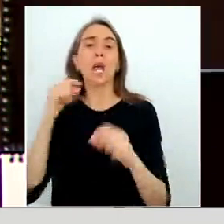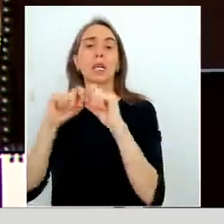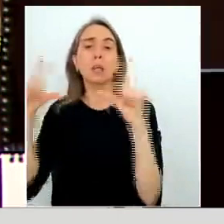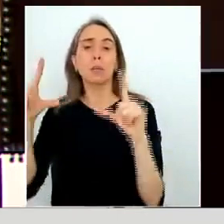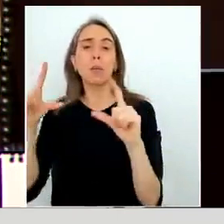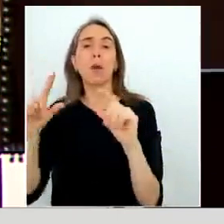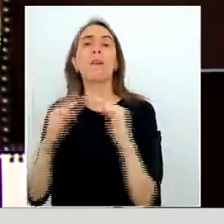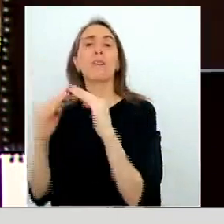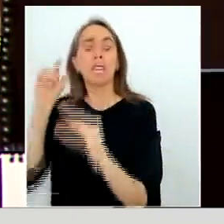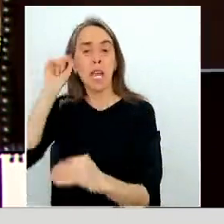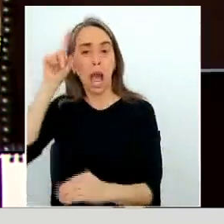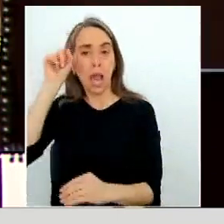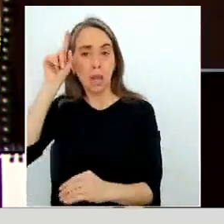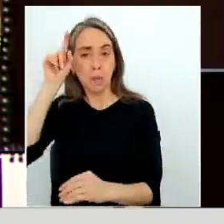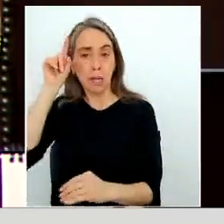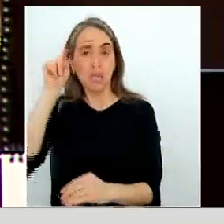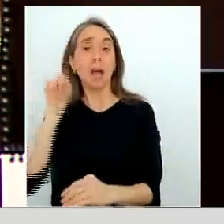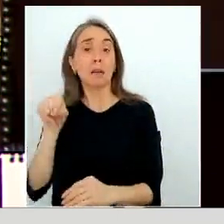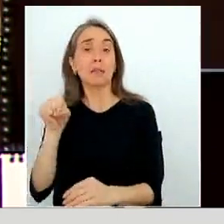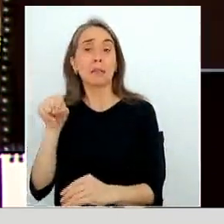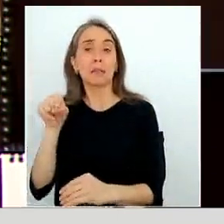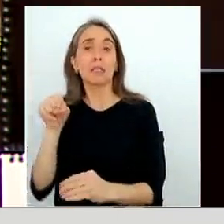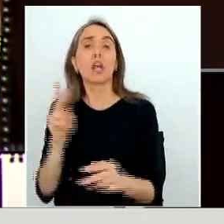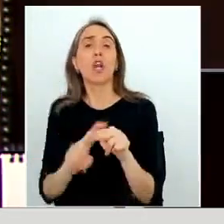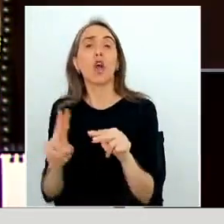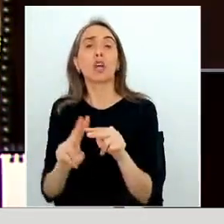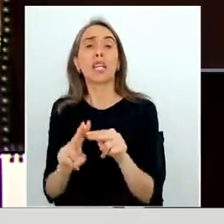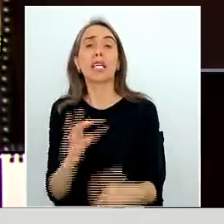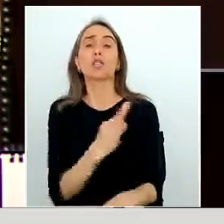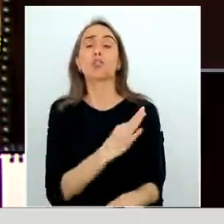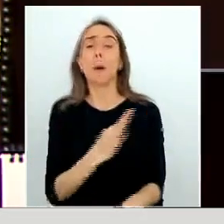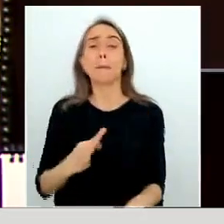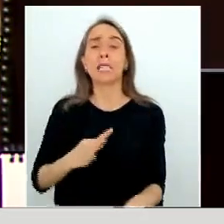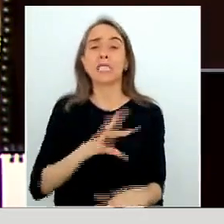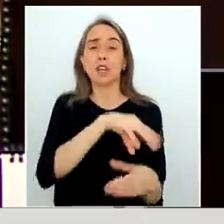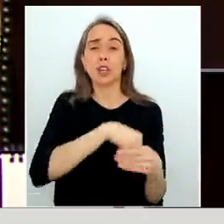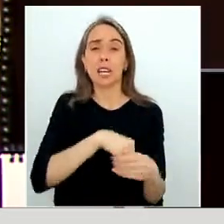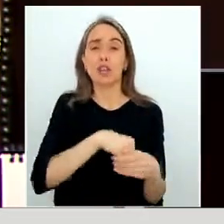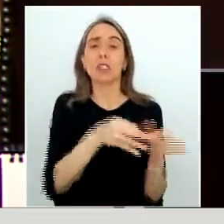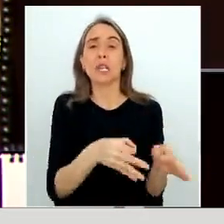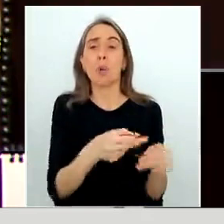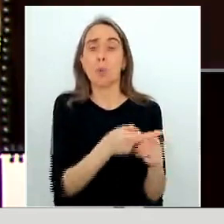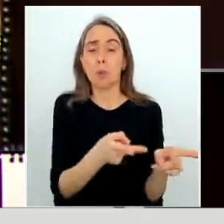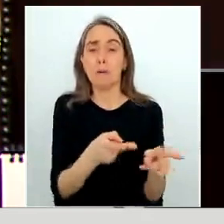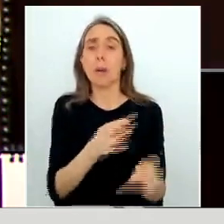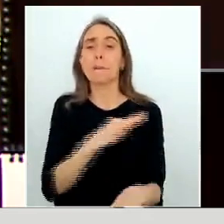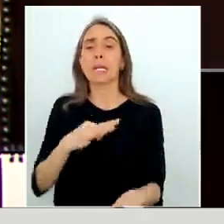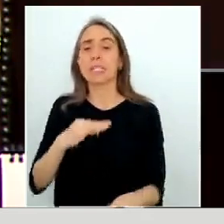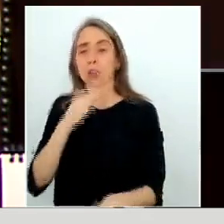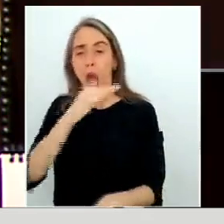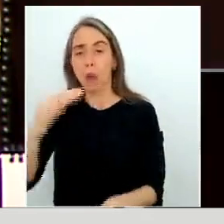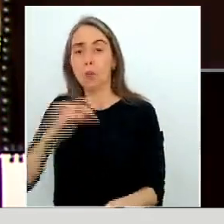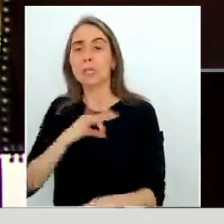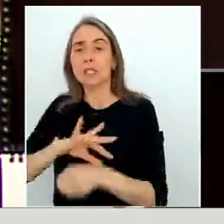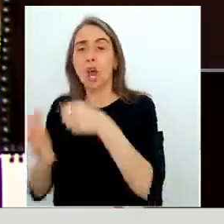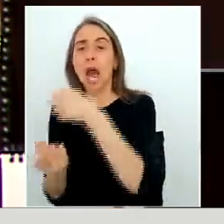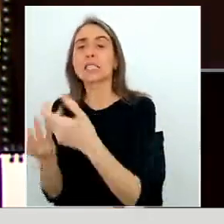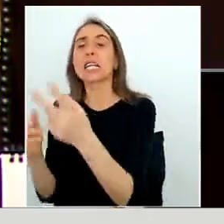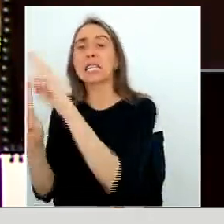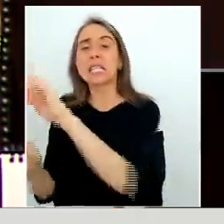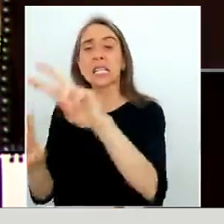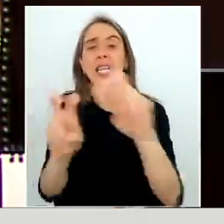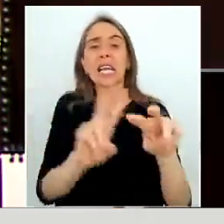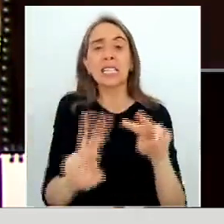especialmente respecto al actuar de los ministerios del interior y seguridad pública de agricultura y de Hacienda y de sus organismos